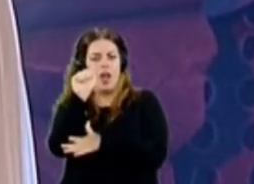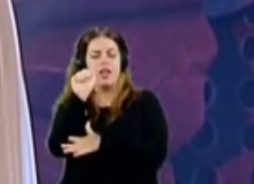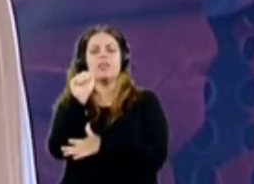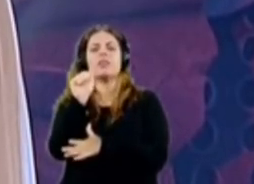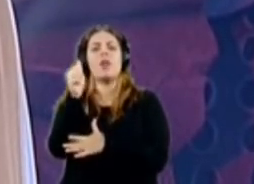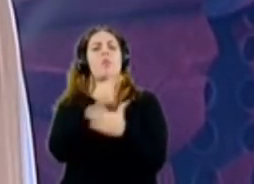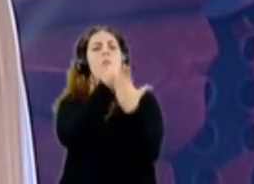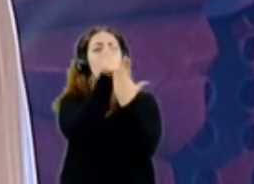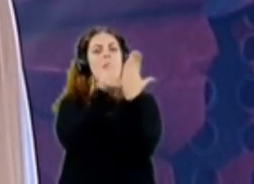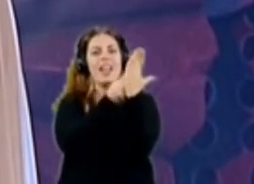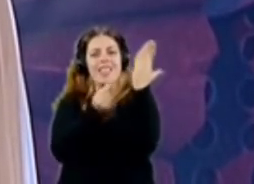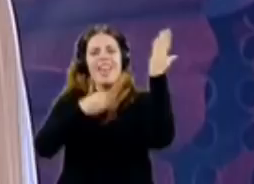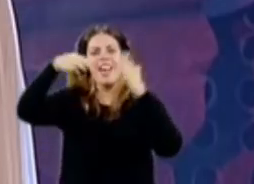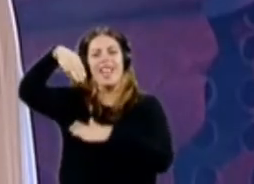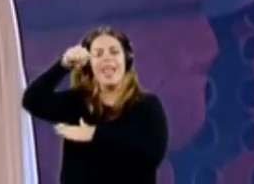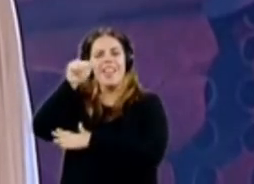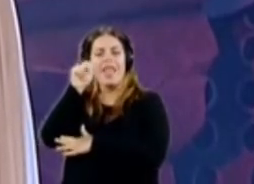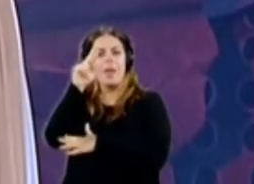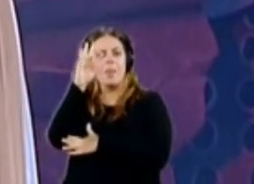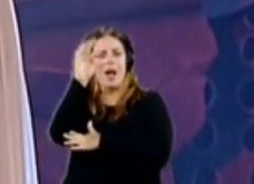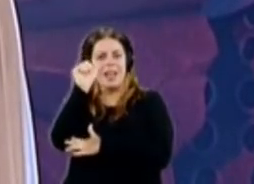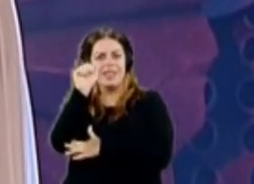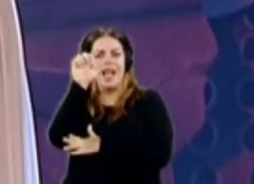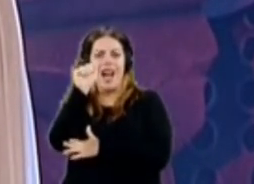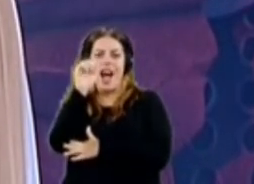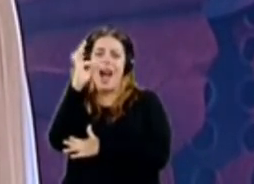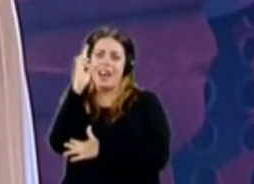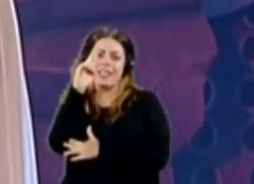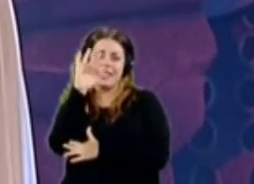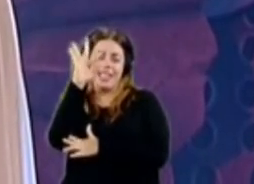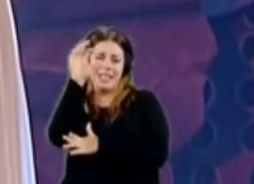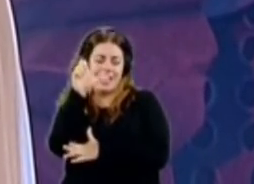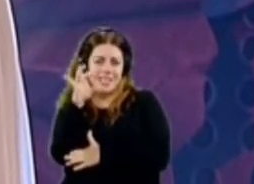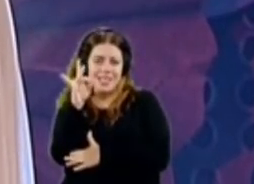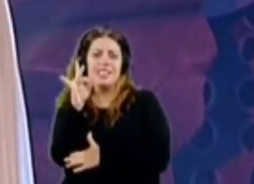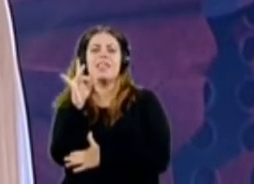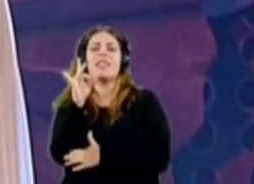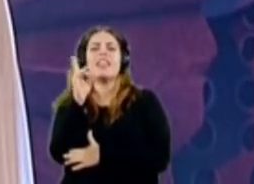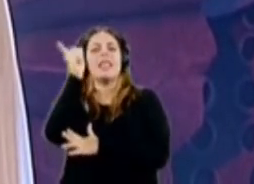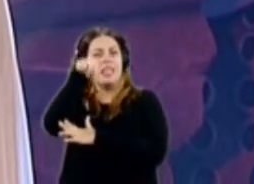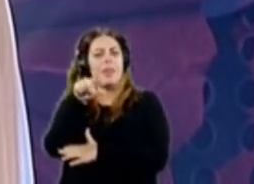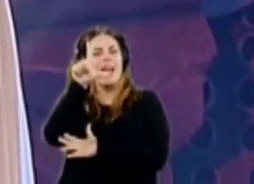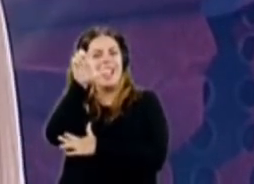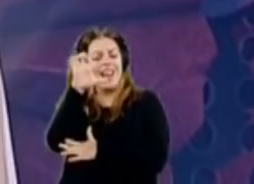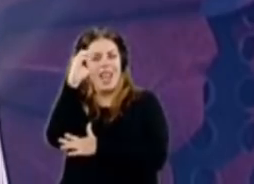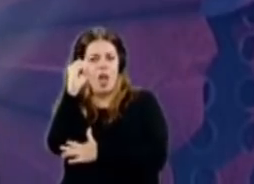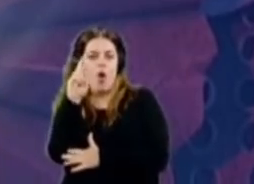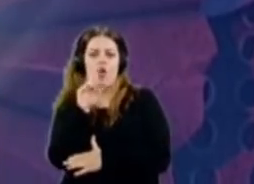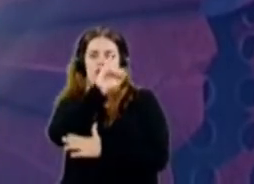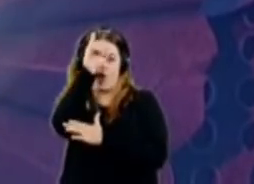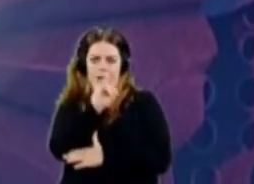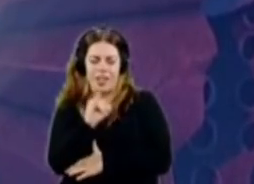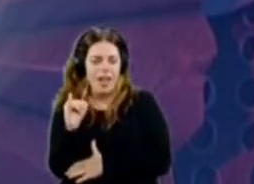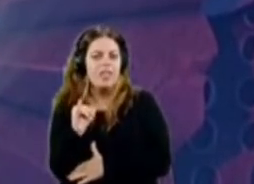de Marta Artiles Martín, Tania Galván y Leo Rodríguez Figueroa. Están